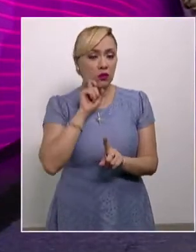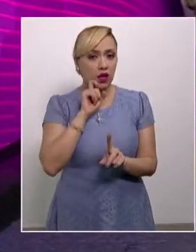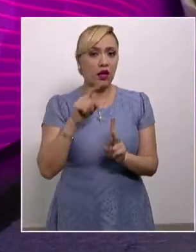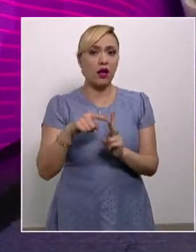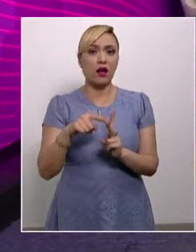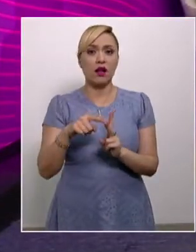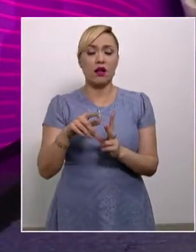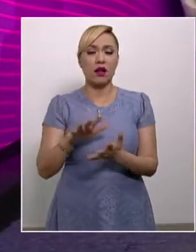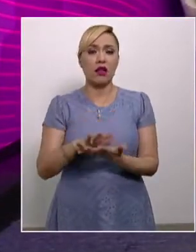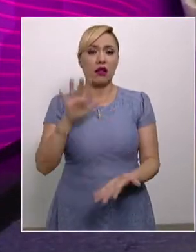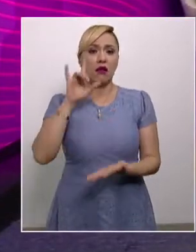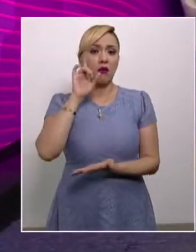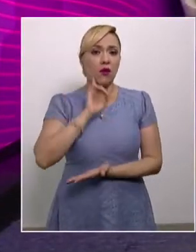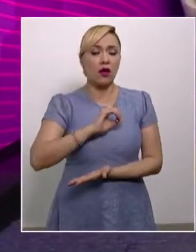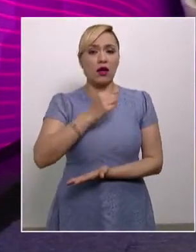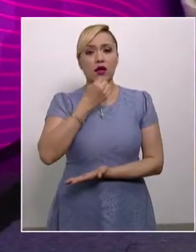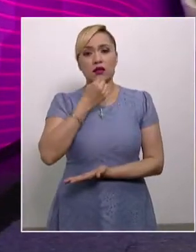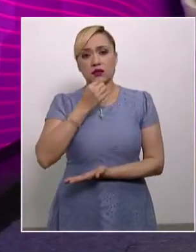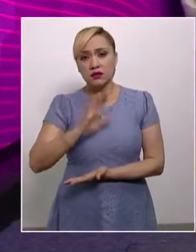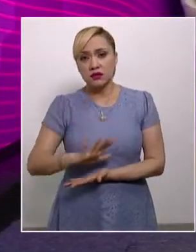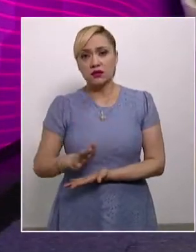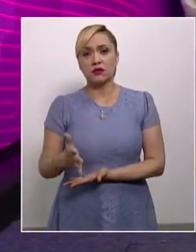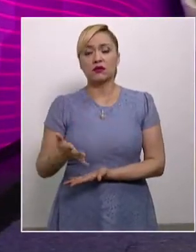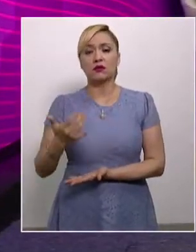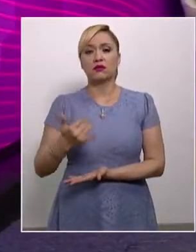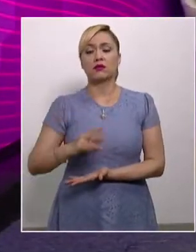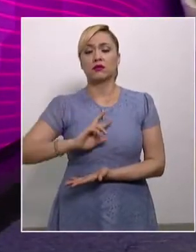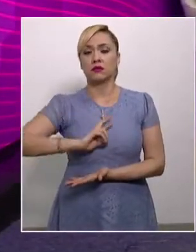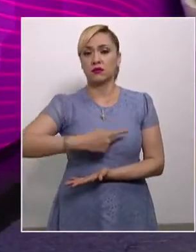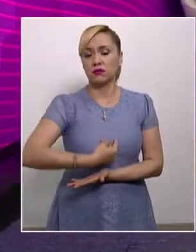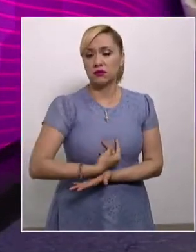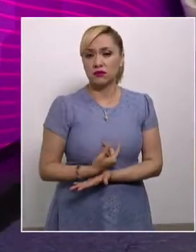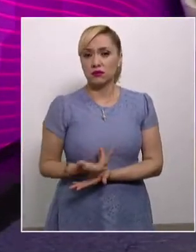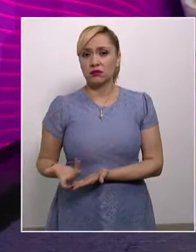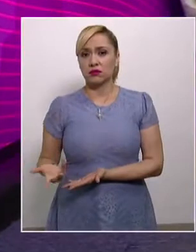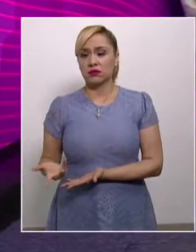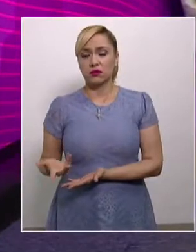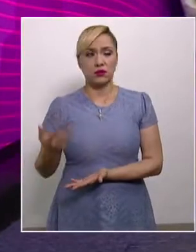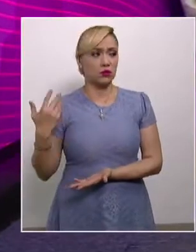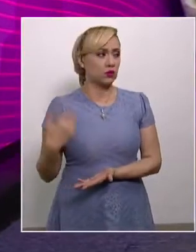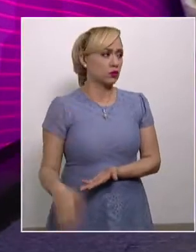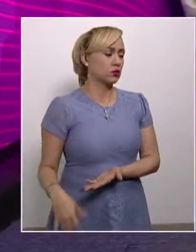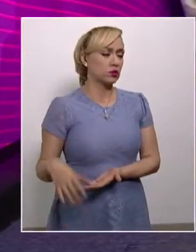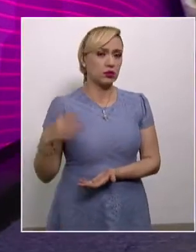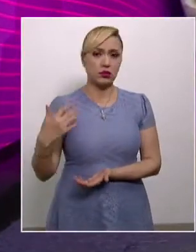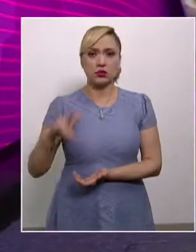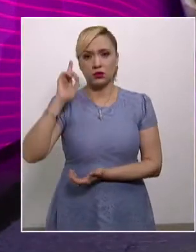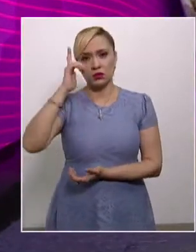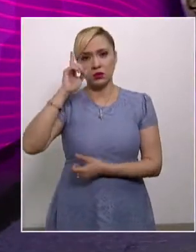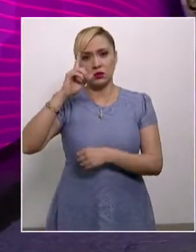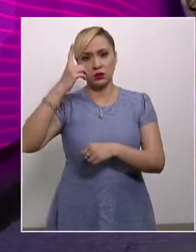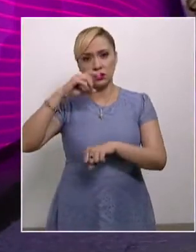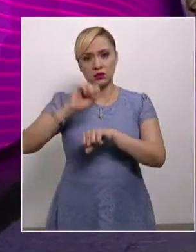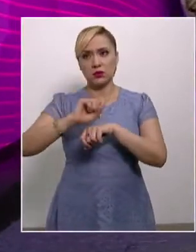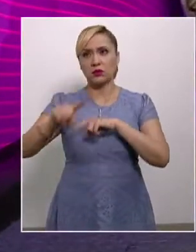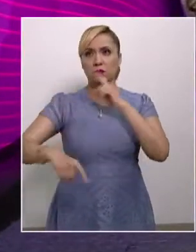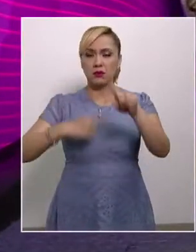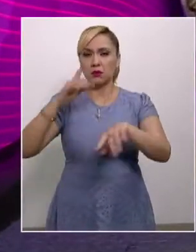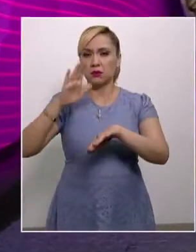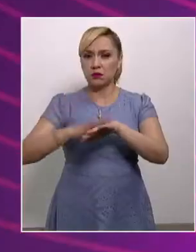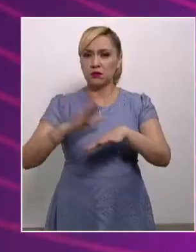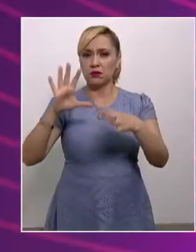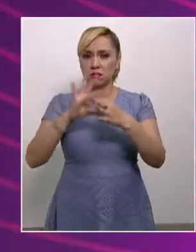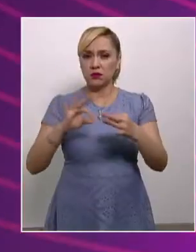sexuales muy complicado, aunado al tema complicado per se de migración. Sí, esperemos que la próxima semana podamos hablar más sobre el